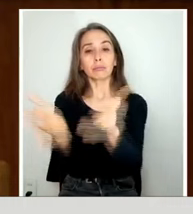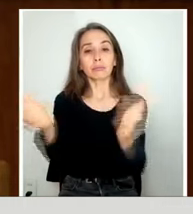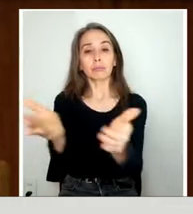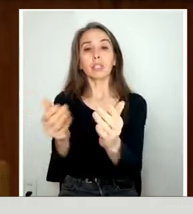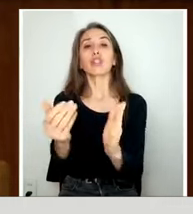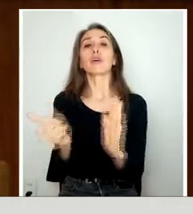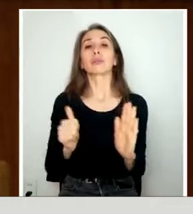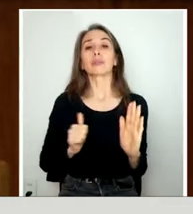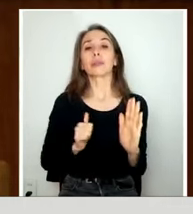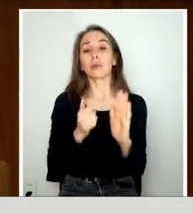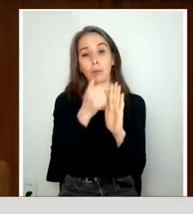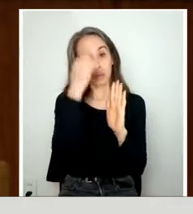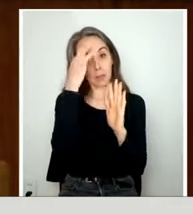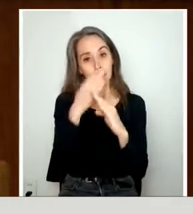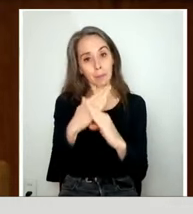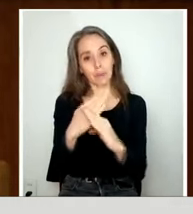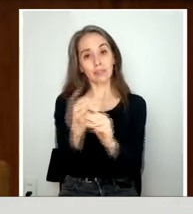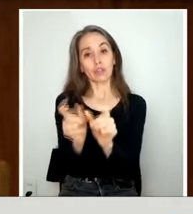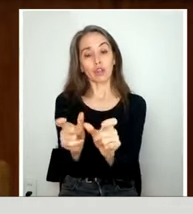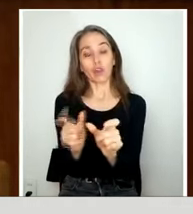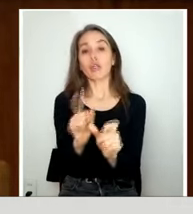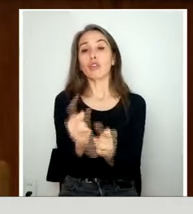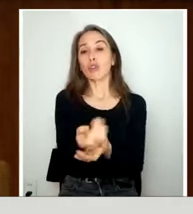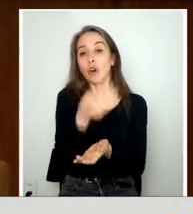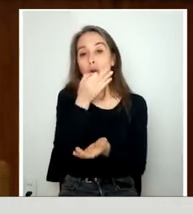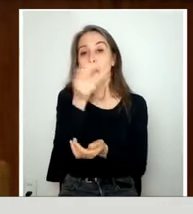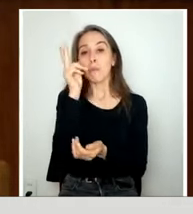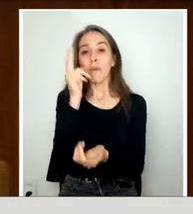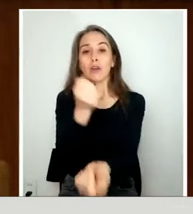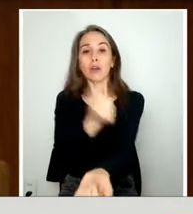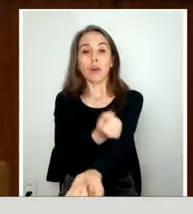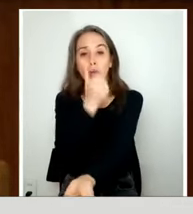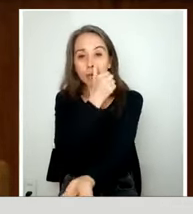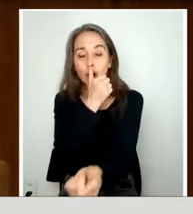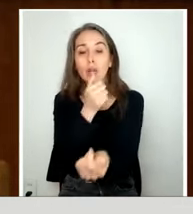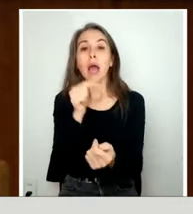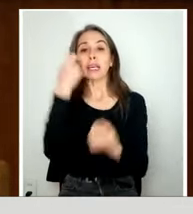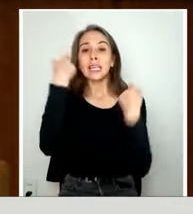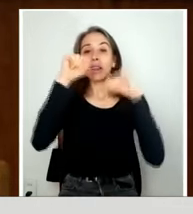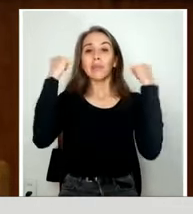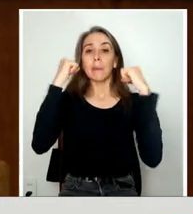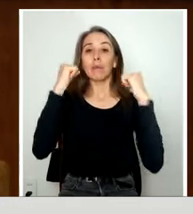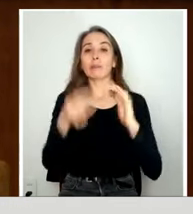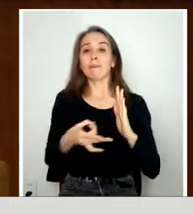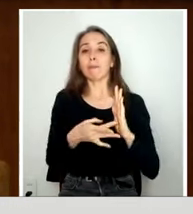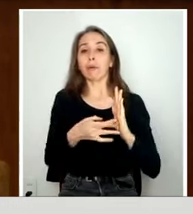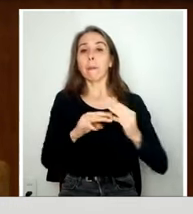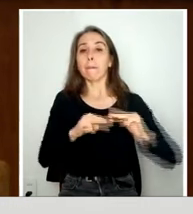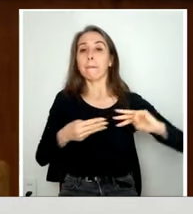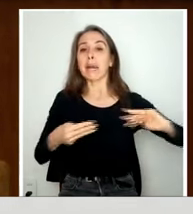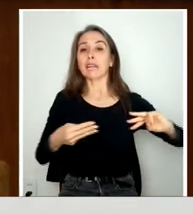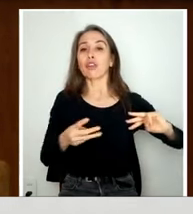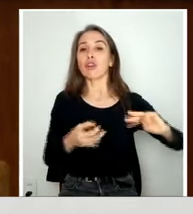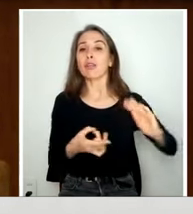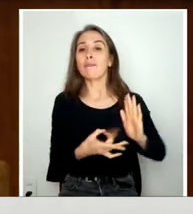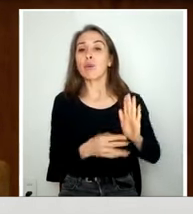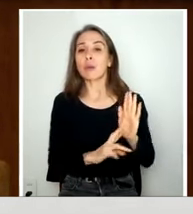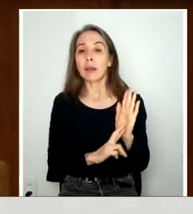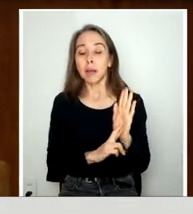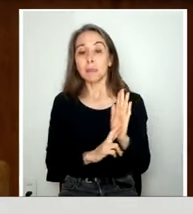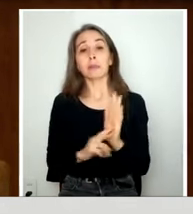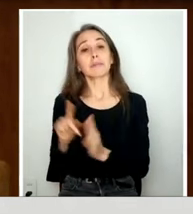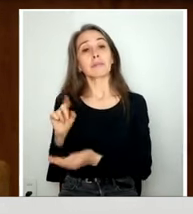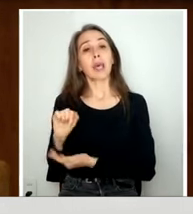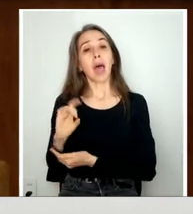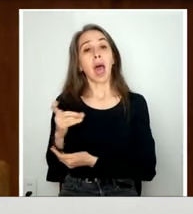medidas de prevención y control del uso de sustancias prohibidas y métodos no reglamentarios la autonomía requería por la agencia mundial antidopage